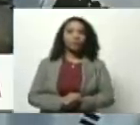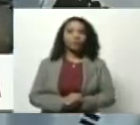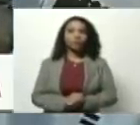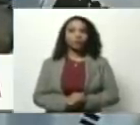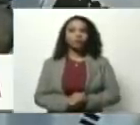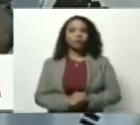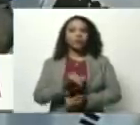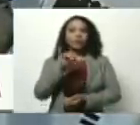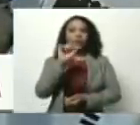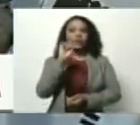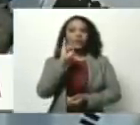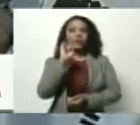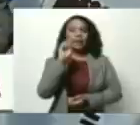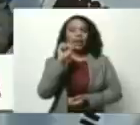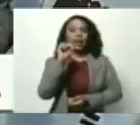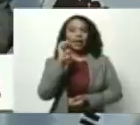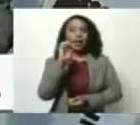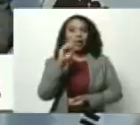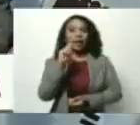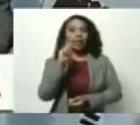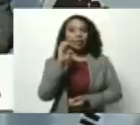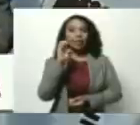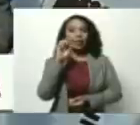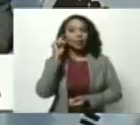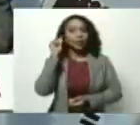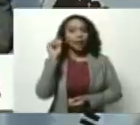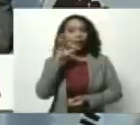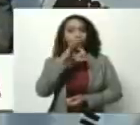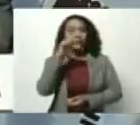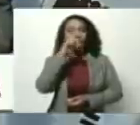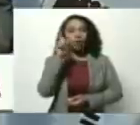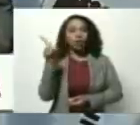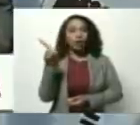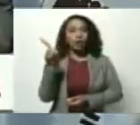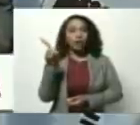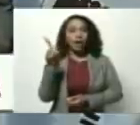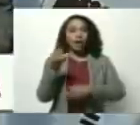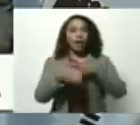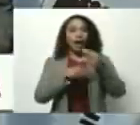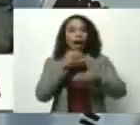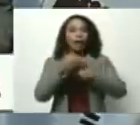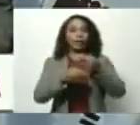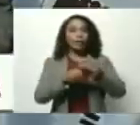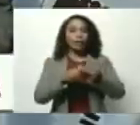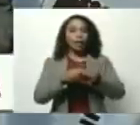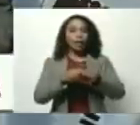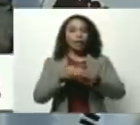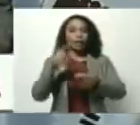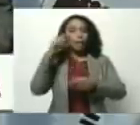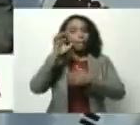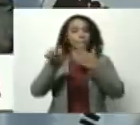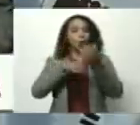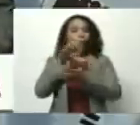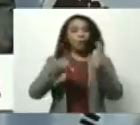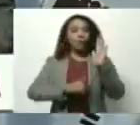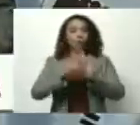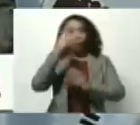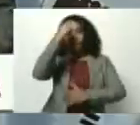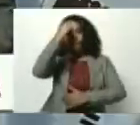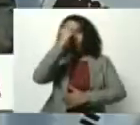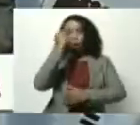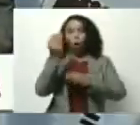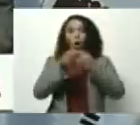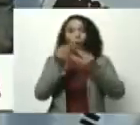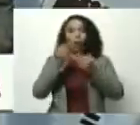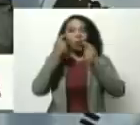Ginette Mas y Rubí Parra, de 30 años de edad, quien padece de trastorno de desarrollo intelectual conocido